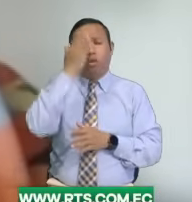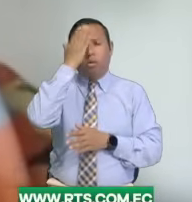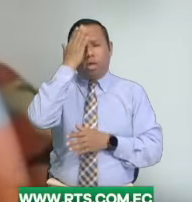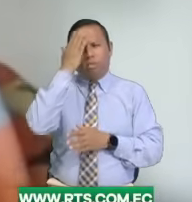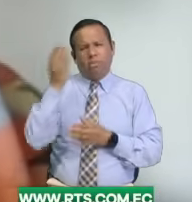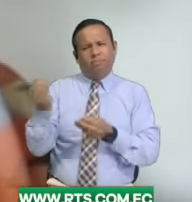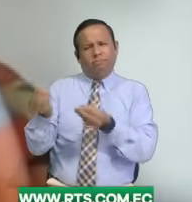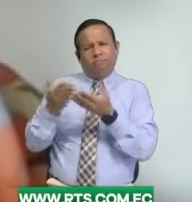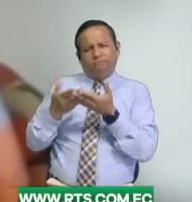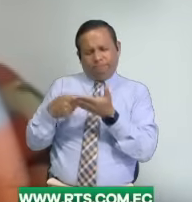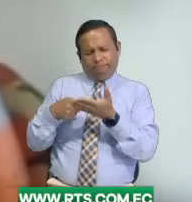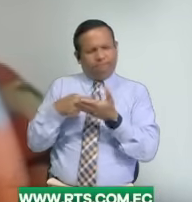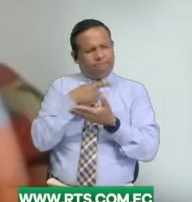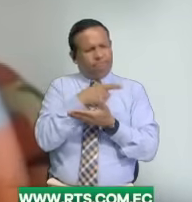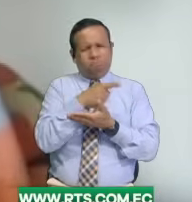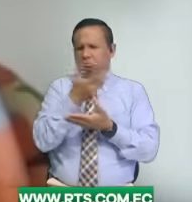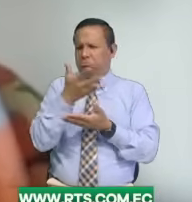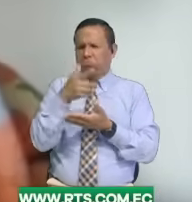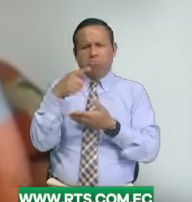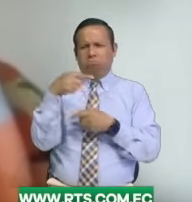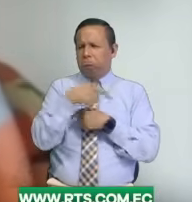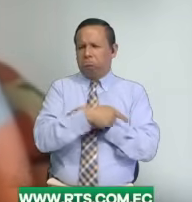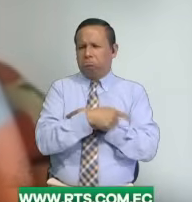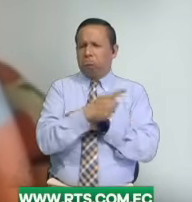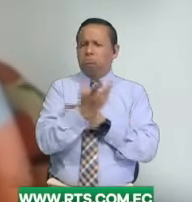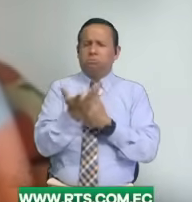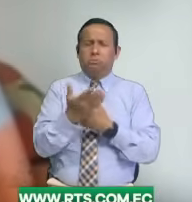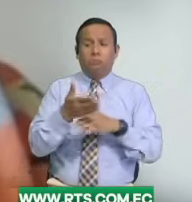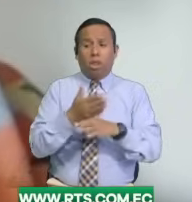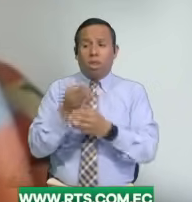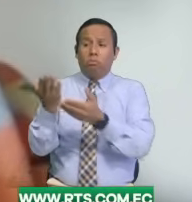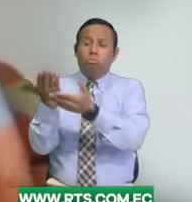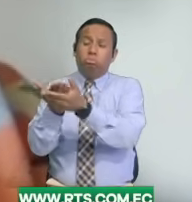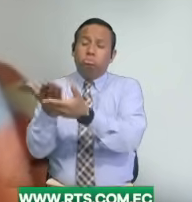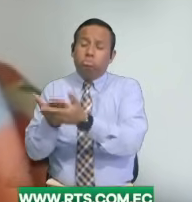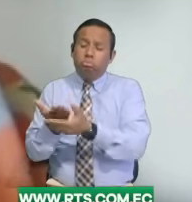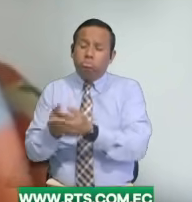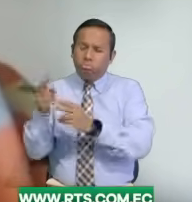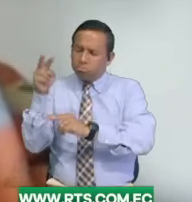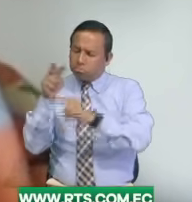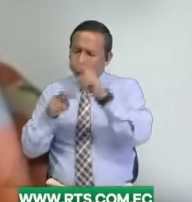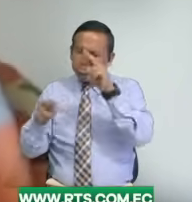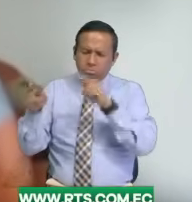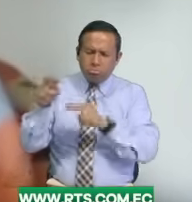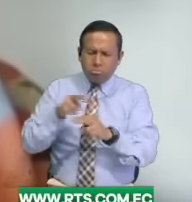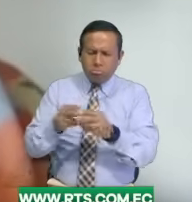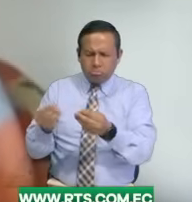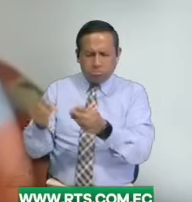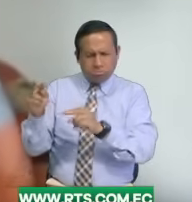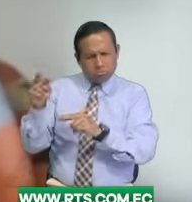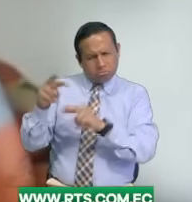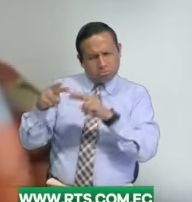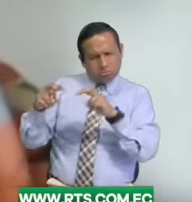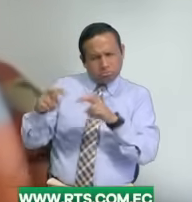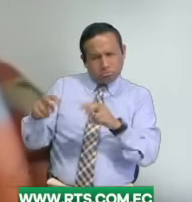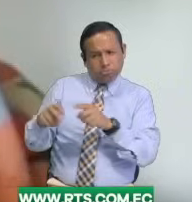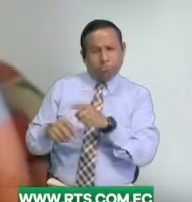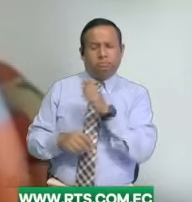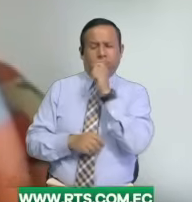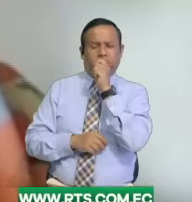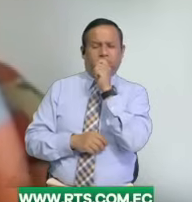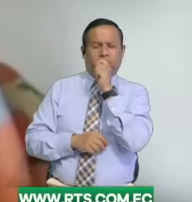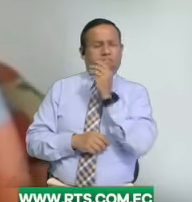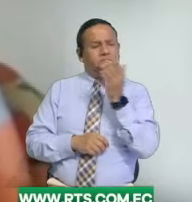son procedentes y toda vez que el análisis realizado a la documentación presentada por la organización política cumplen con los